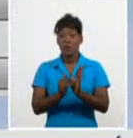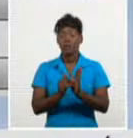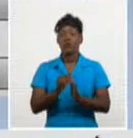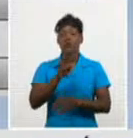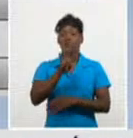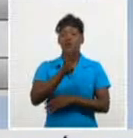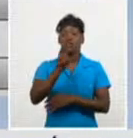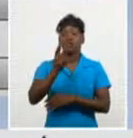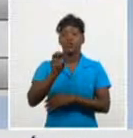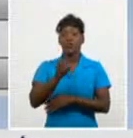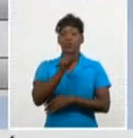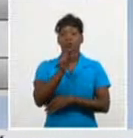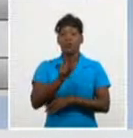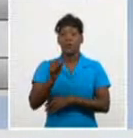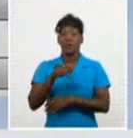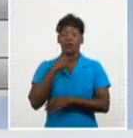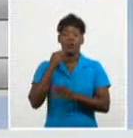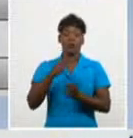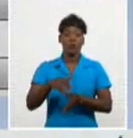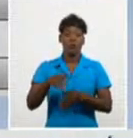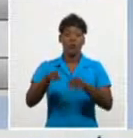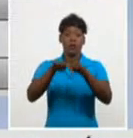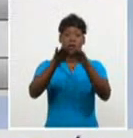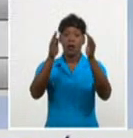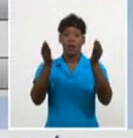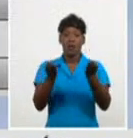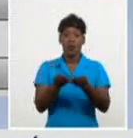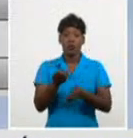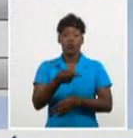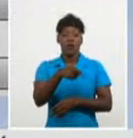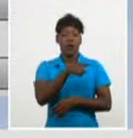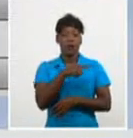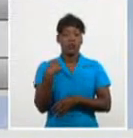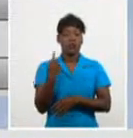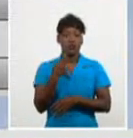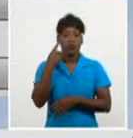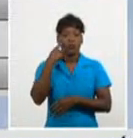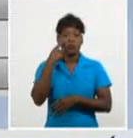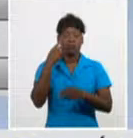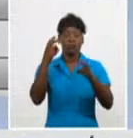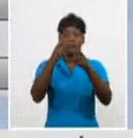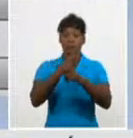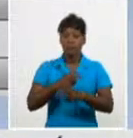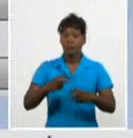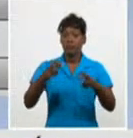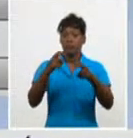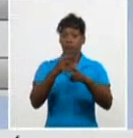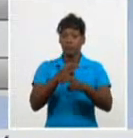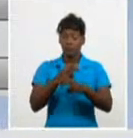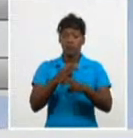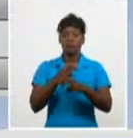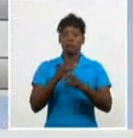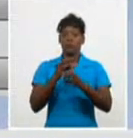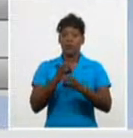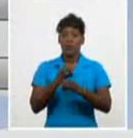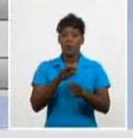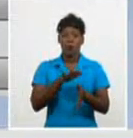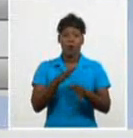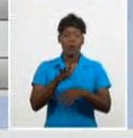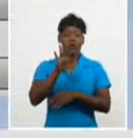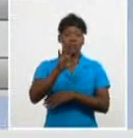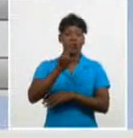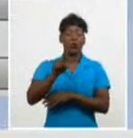416.430 fallecidos hasta el día de ayer en el mundo, para una letalidad de un